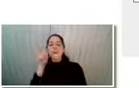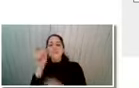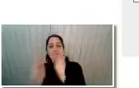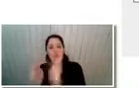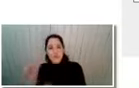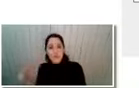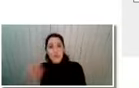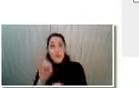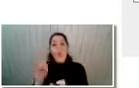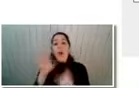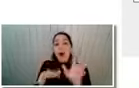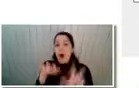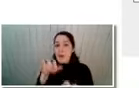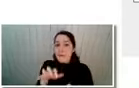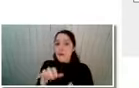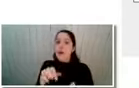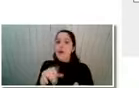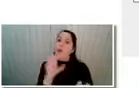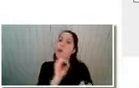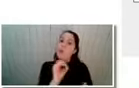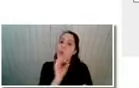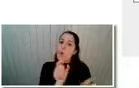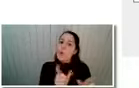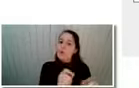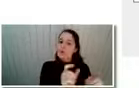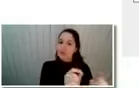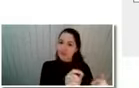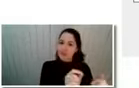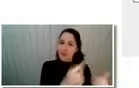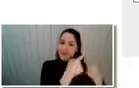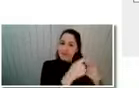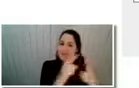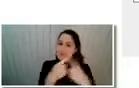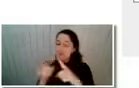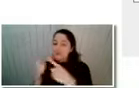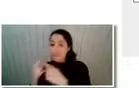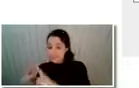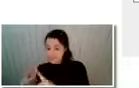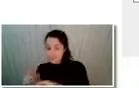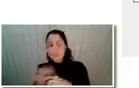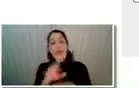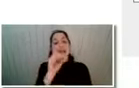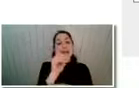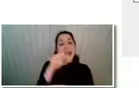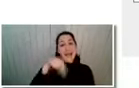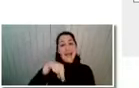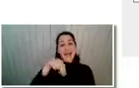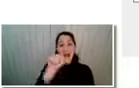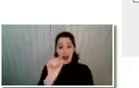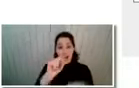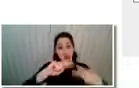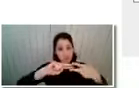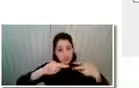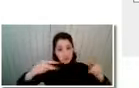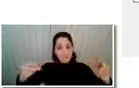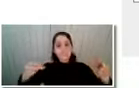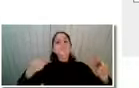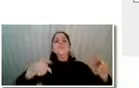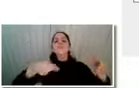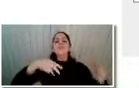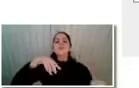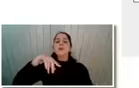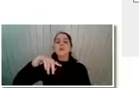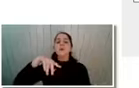llama DNA y el RNA. El DNA es esta molécula que está compuesta por